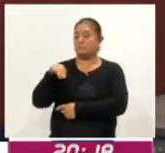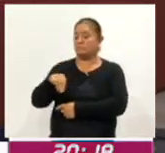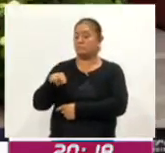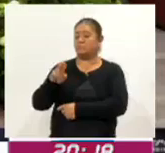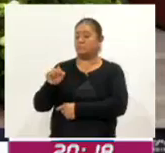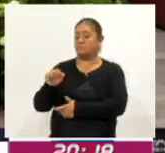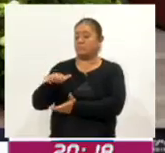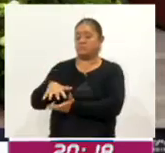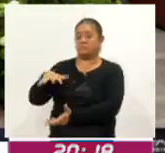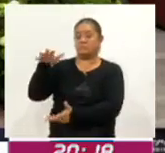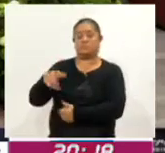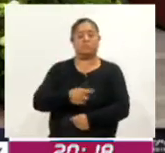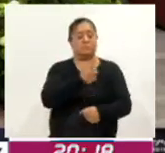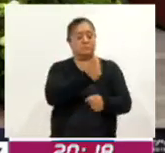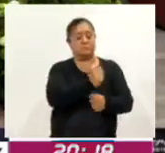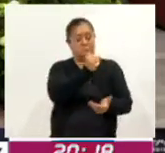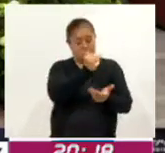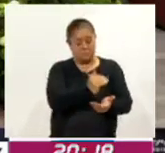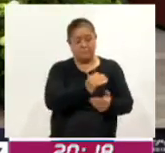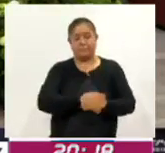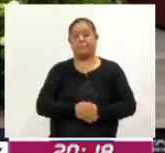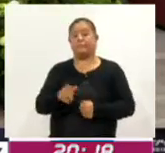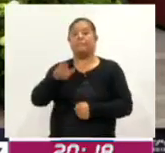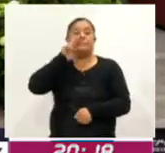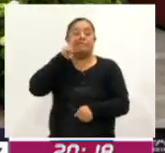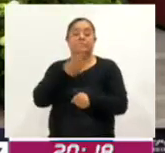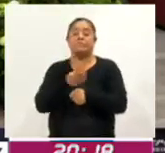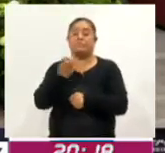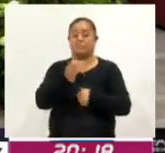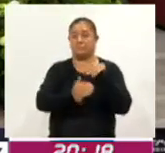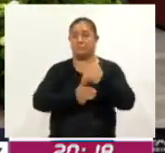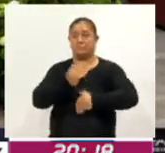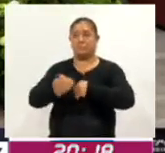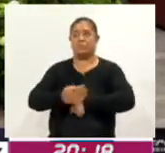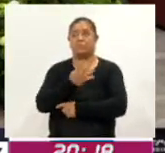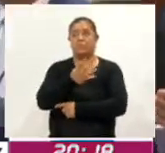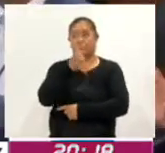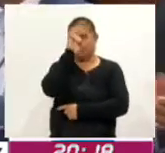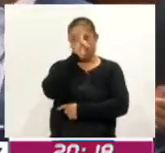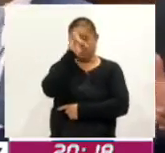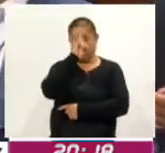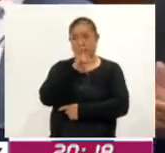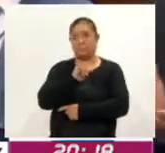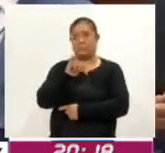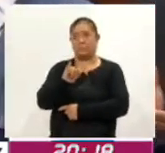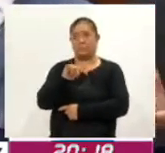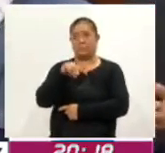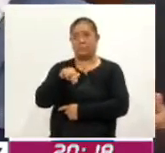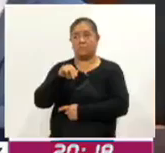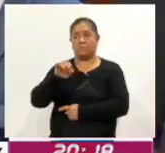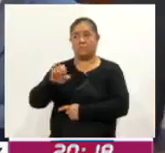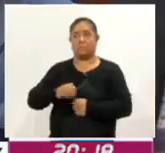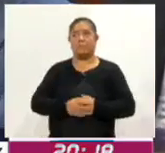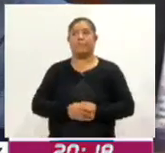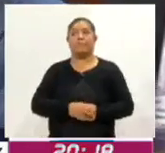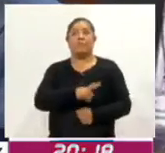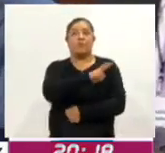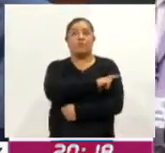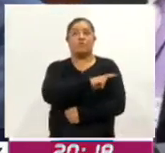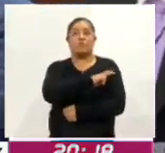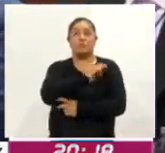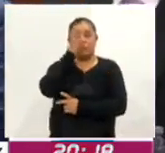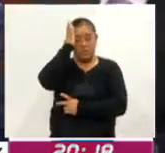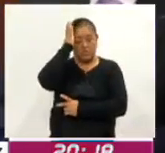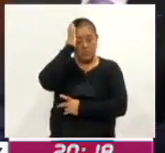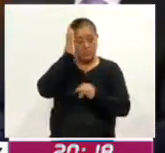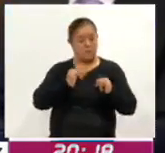y primera minoría. Los encargados de realizar este proceso fueron las cuatro consejeras del Instituto Nacional Electoral y los vocales ejecutivos de los